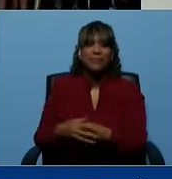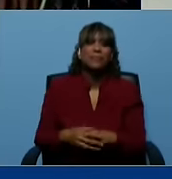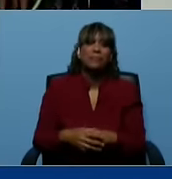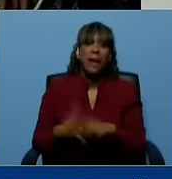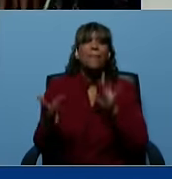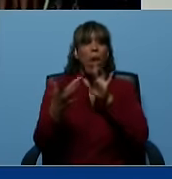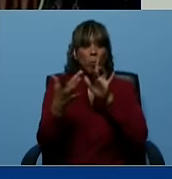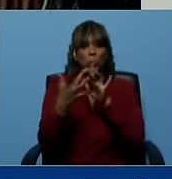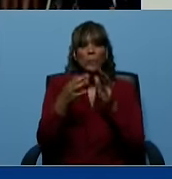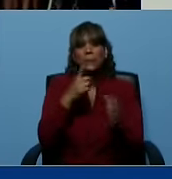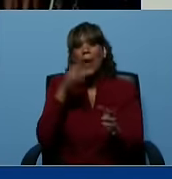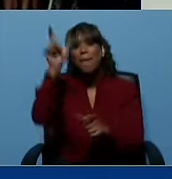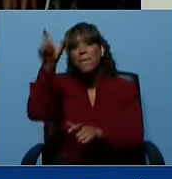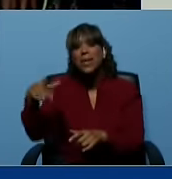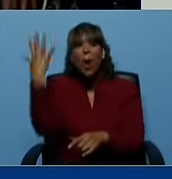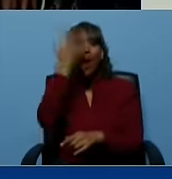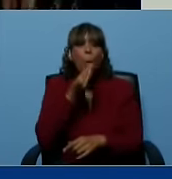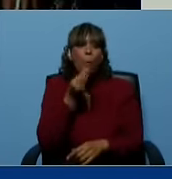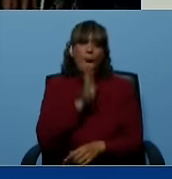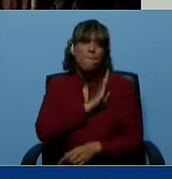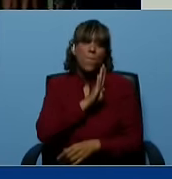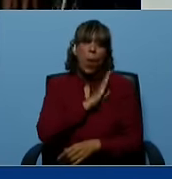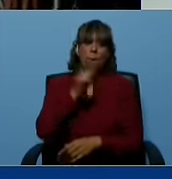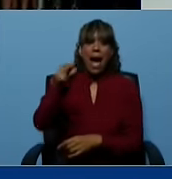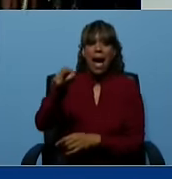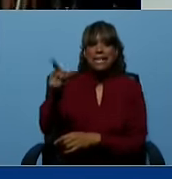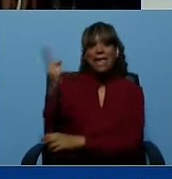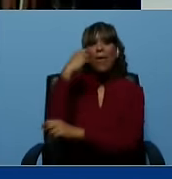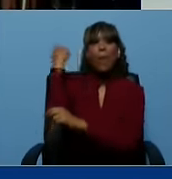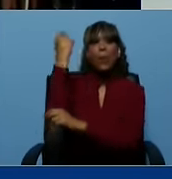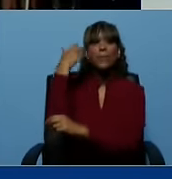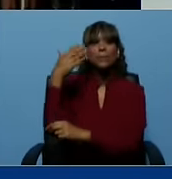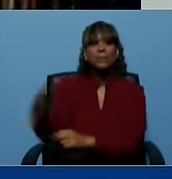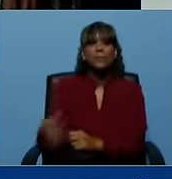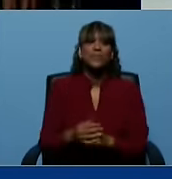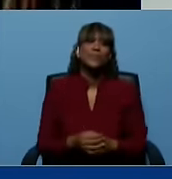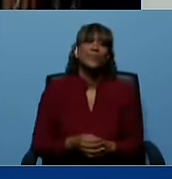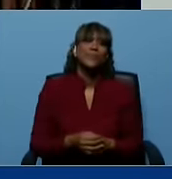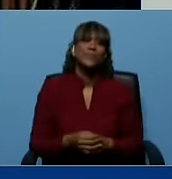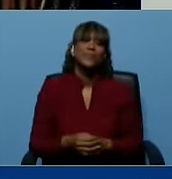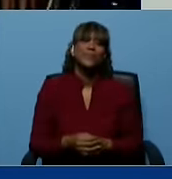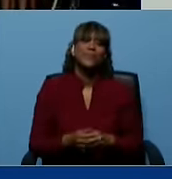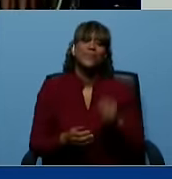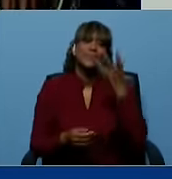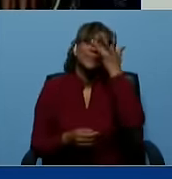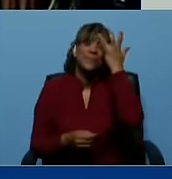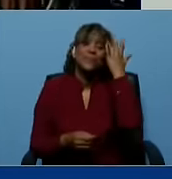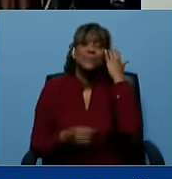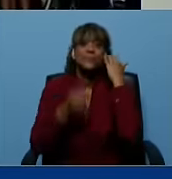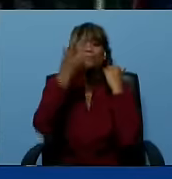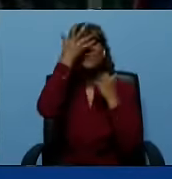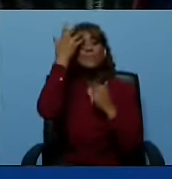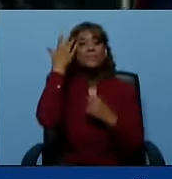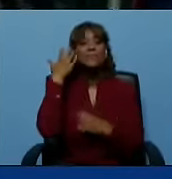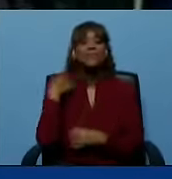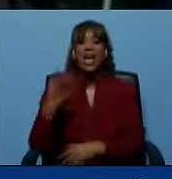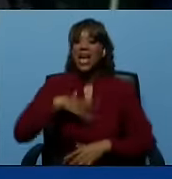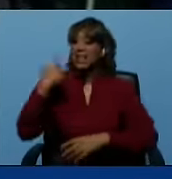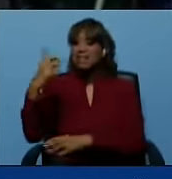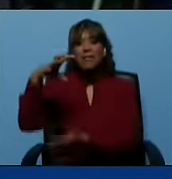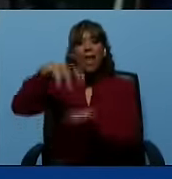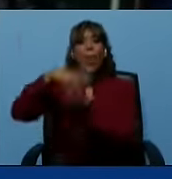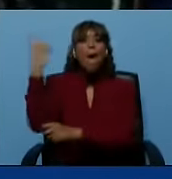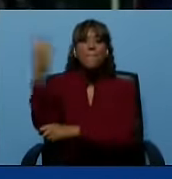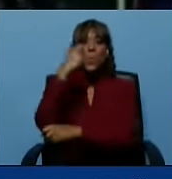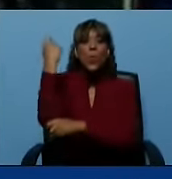Vamos a darle la palabra a la juventud, a los recreadores. ¡Adelante, juventud! El estado Apure, municipio